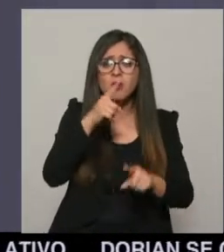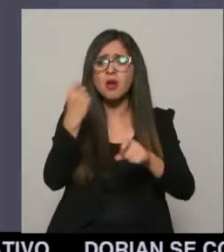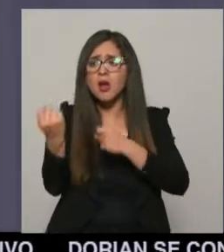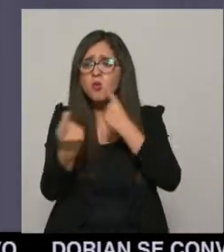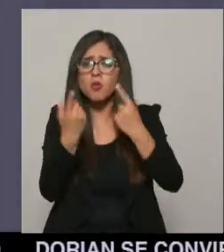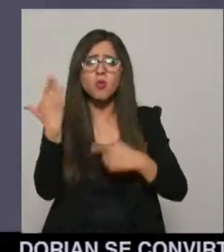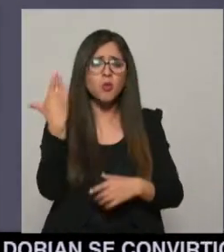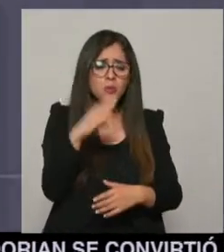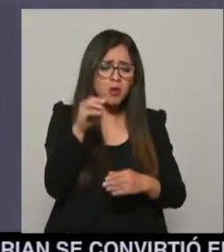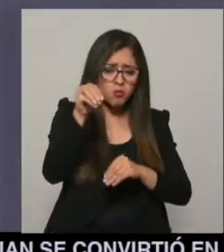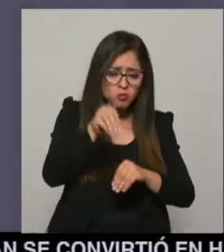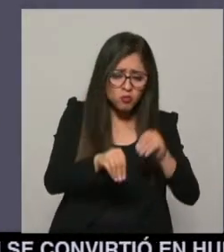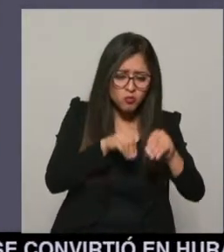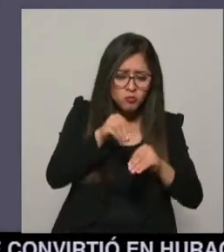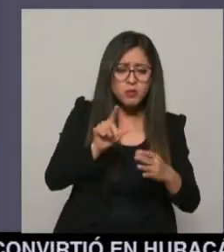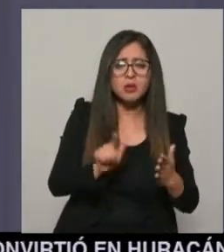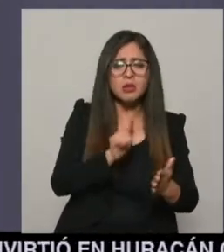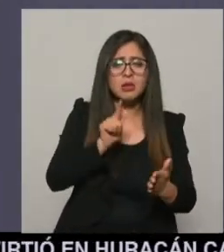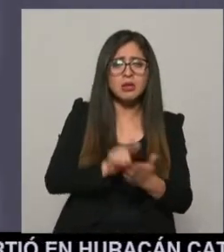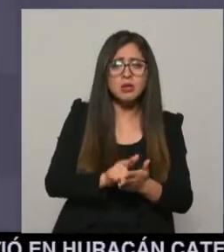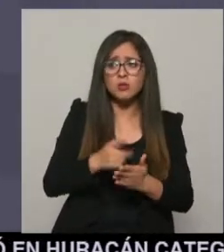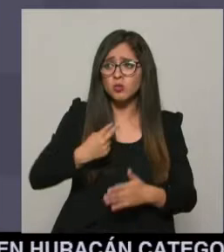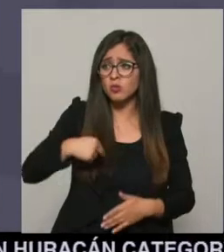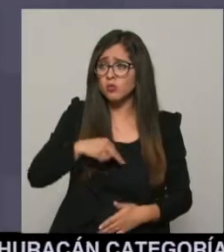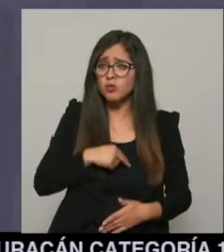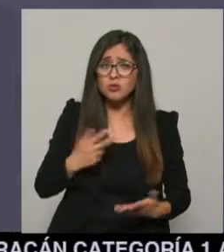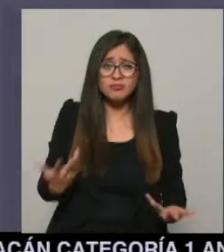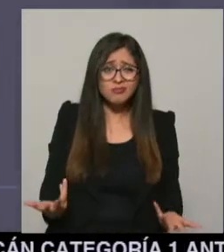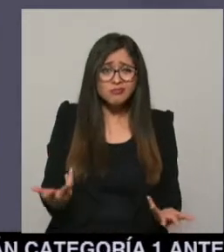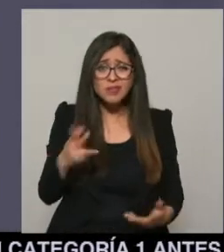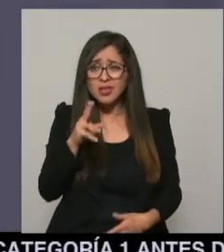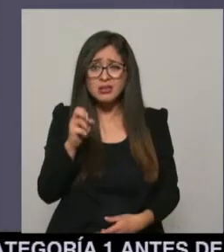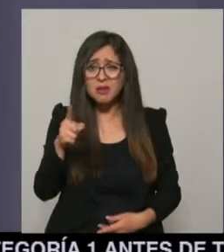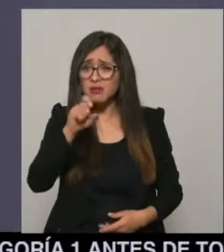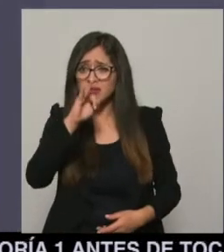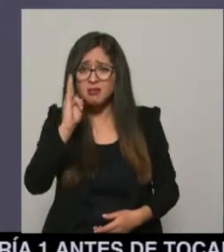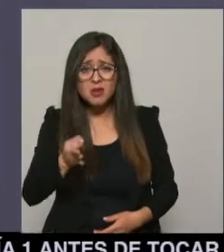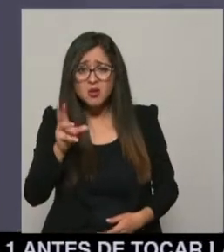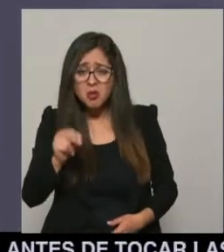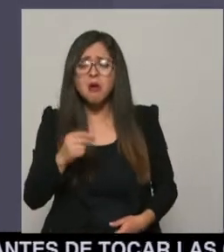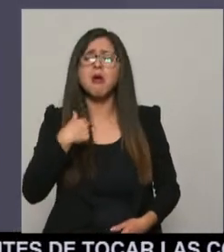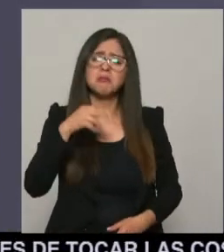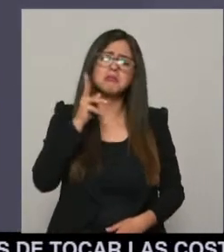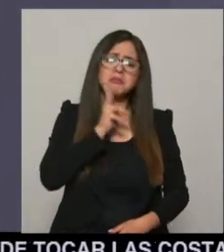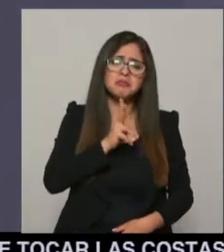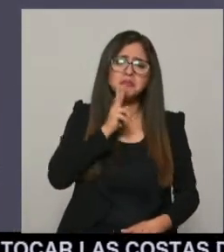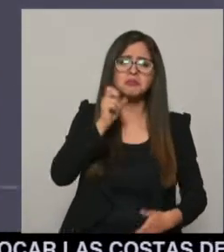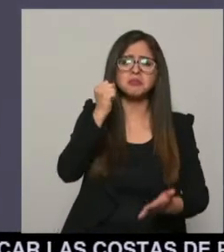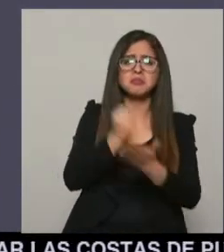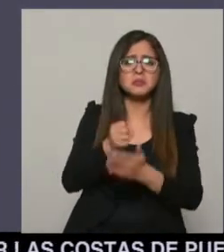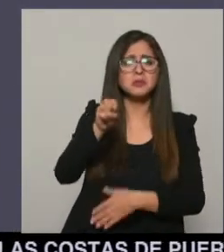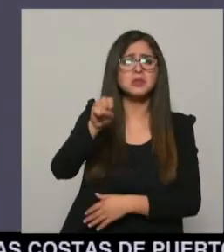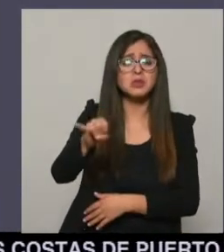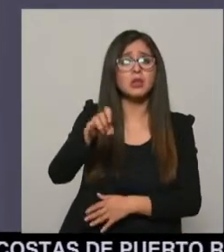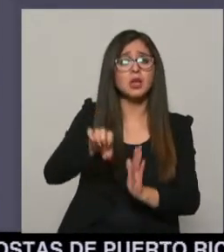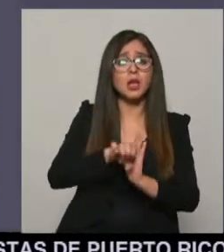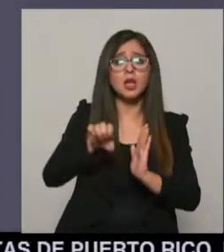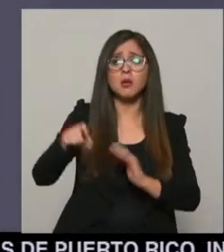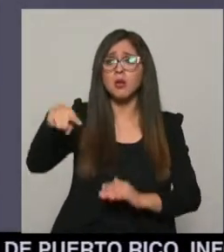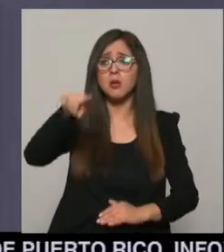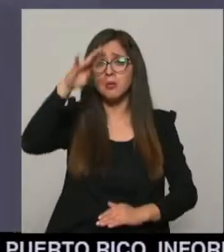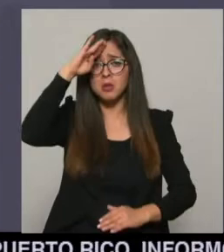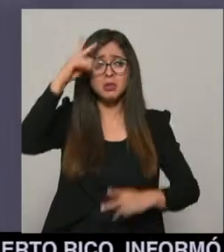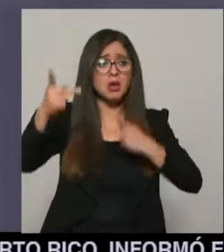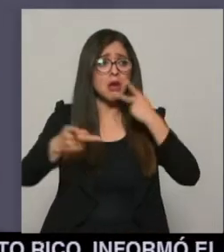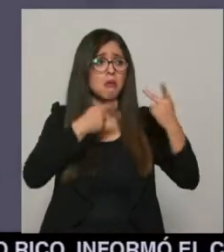la ley. Pero bueno, votamos a favor, aunque no nos aceptaran las reservas, porque no vamos a hacer un pretexto de que las cosas no mejoraron porque la oposición votó en contra. Pero